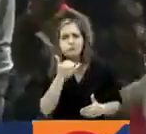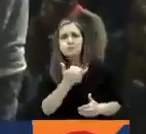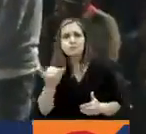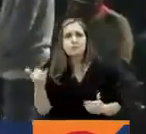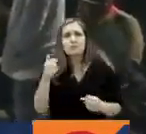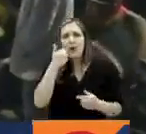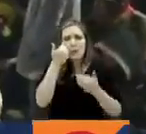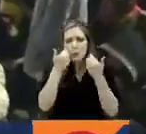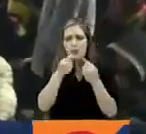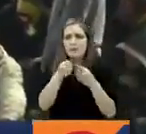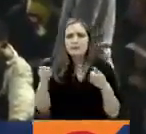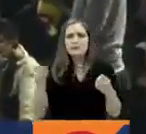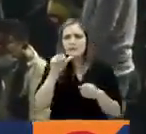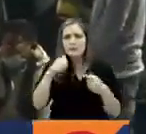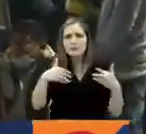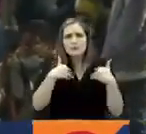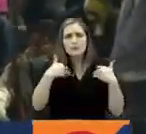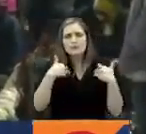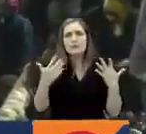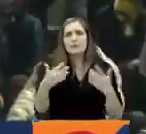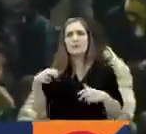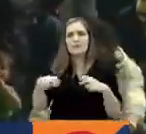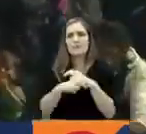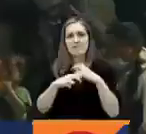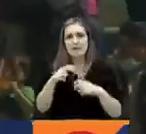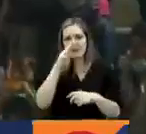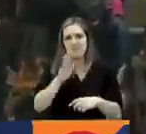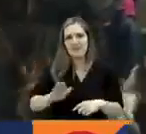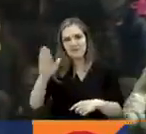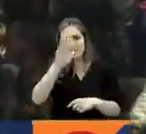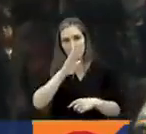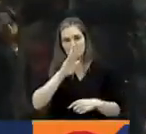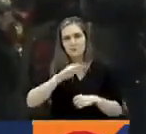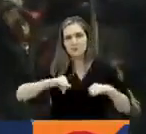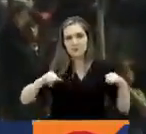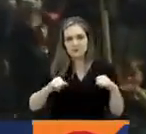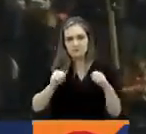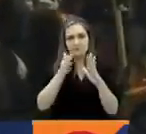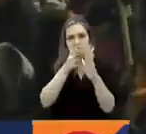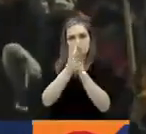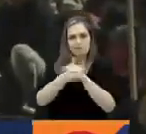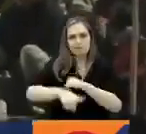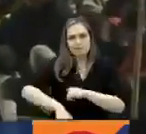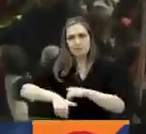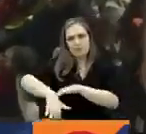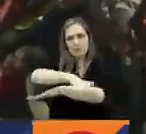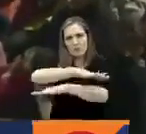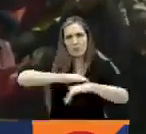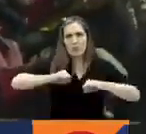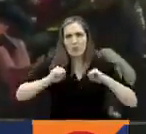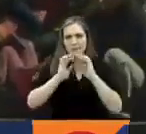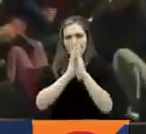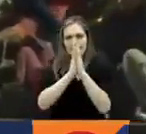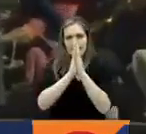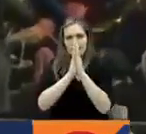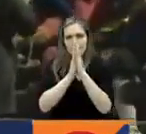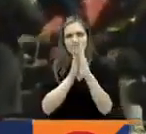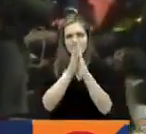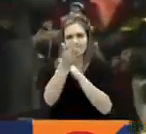adultos mayores que permanecen en el Parque Nacional. Esta es la información que tenemos desde el centro de la ciudad. Sergio